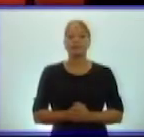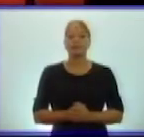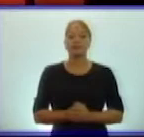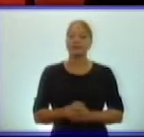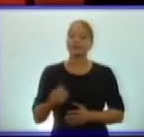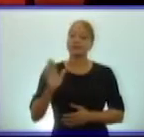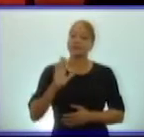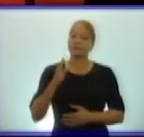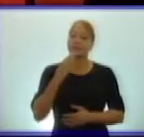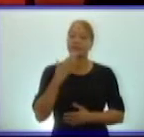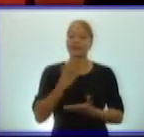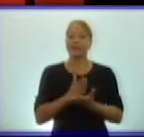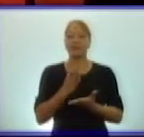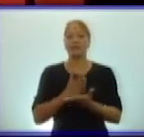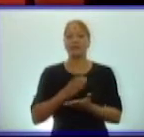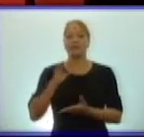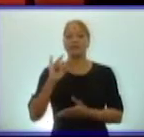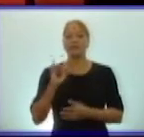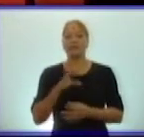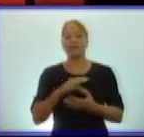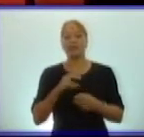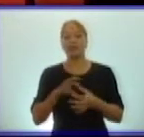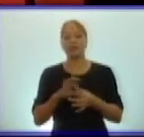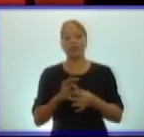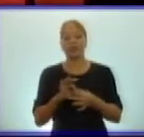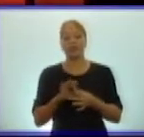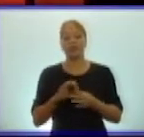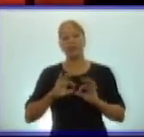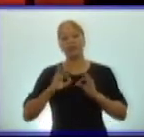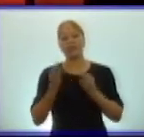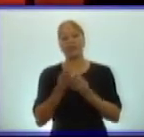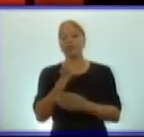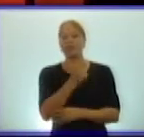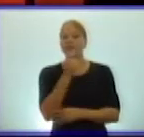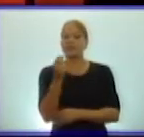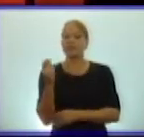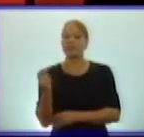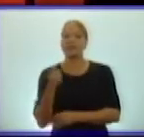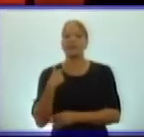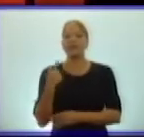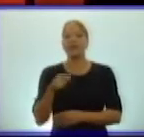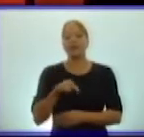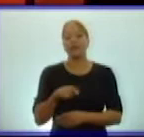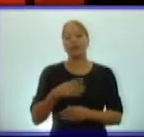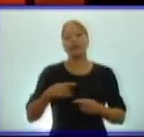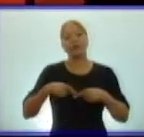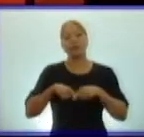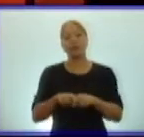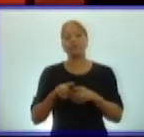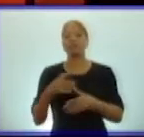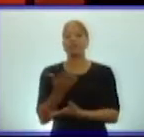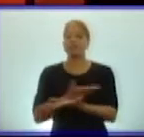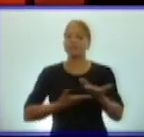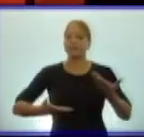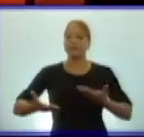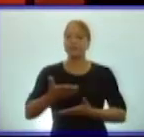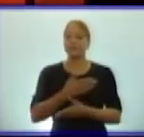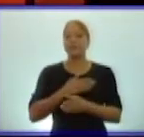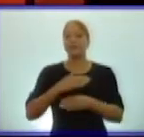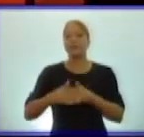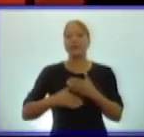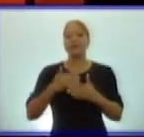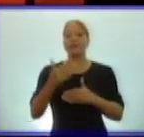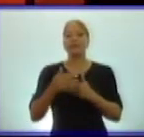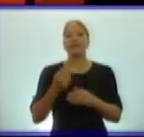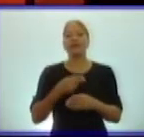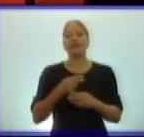Saludos estudiantes de séptimo grado, familias y profesores. Bienvenidos a este espacio donde vamos a compartir juntos y transitar por la enseñanza de la